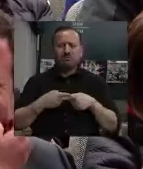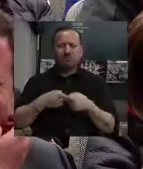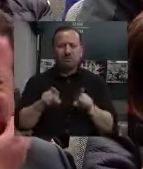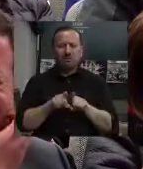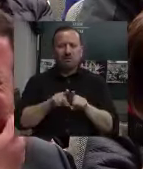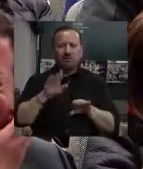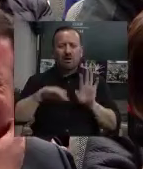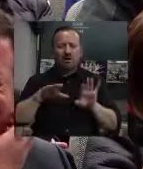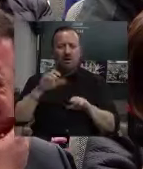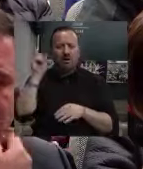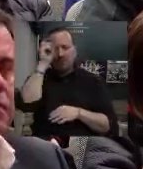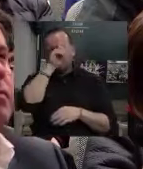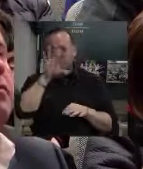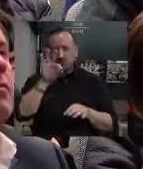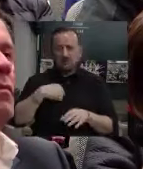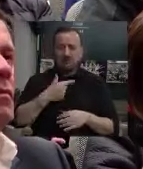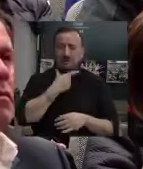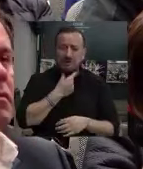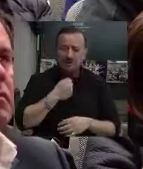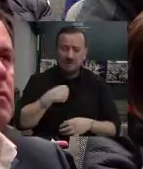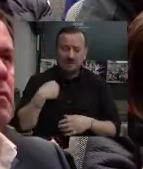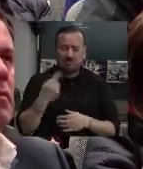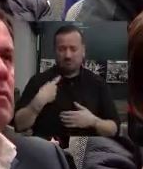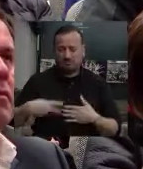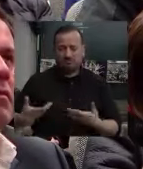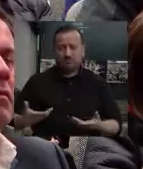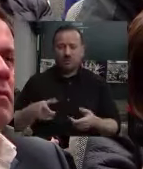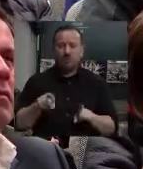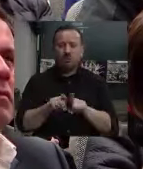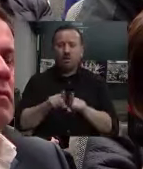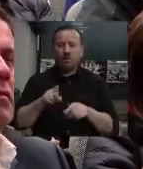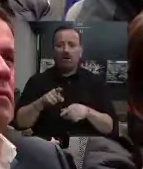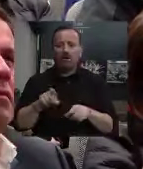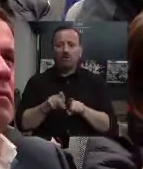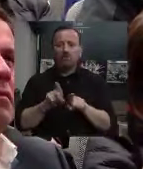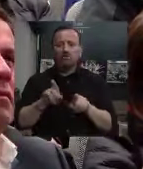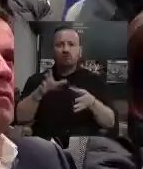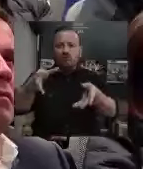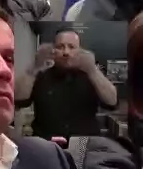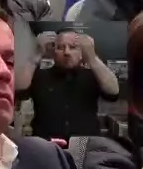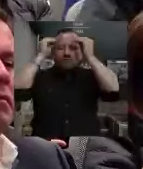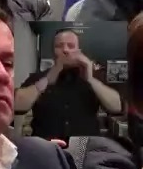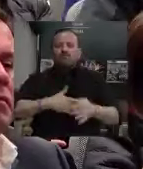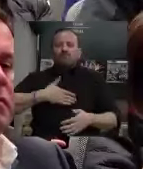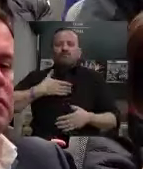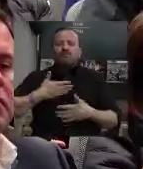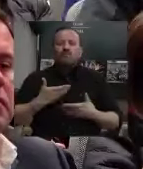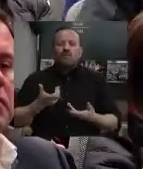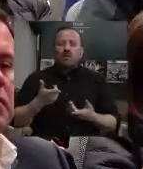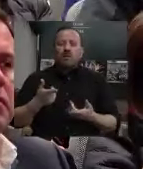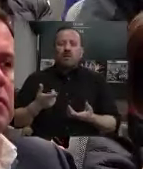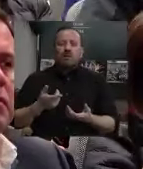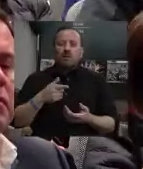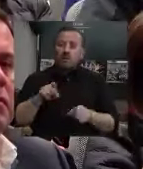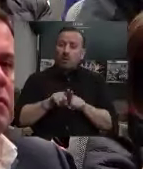cuesta encontrarnos lo que realmente queremos y somos y mi y lo que nos inspira en realidad Porque lo que poder es querer y